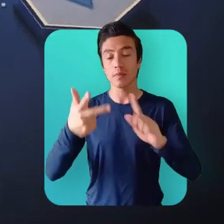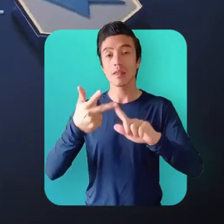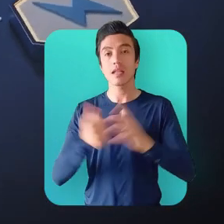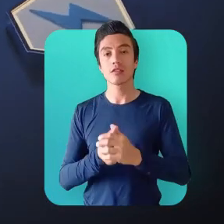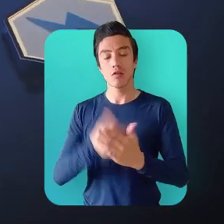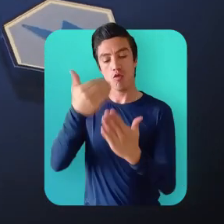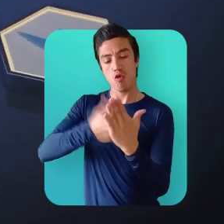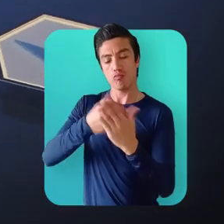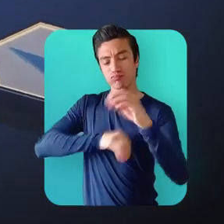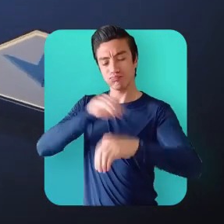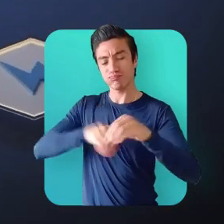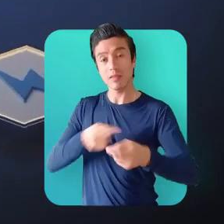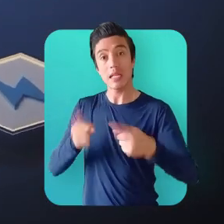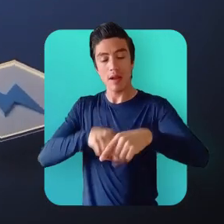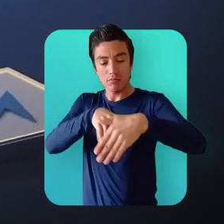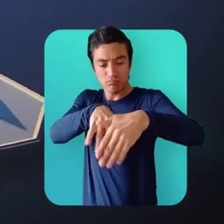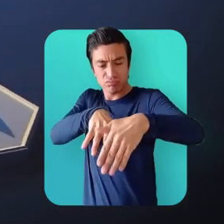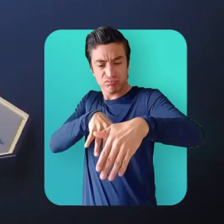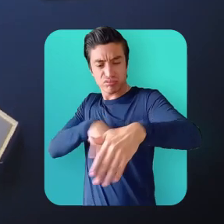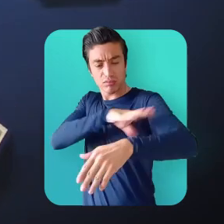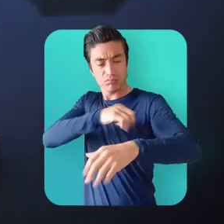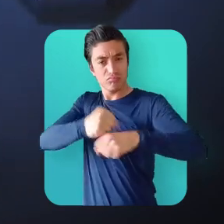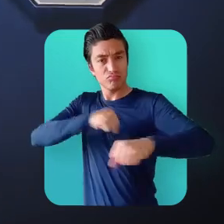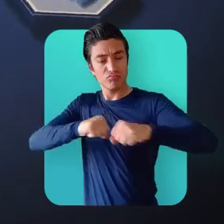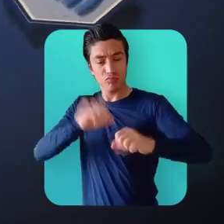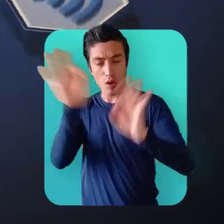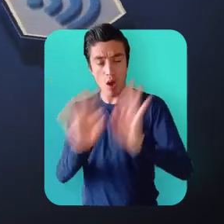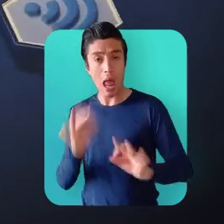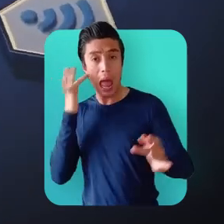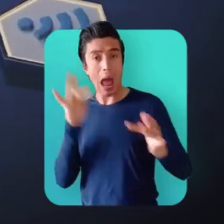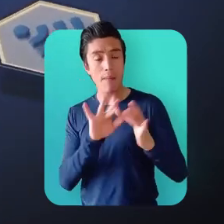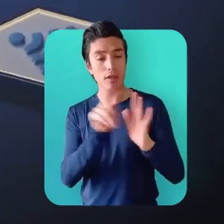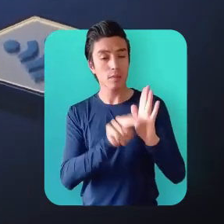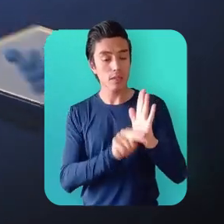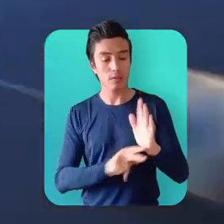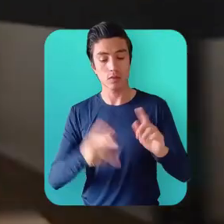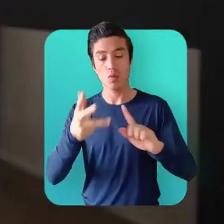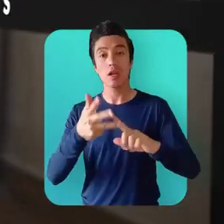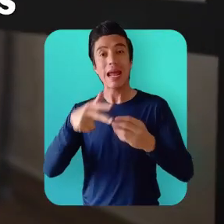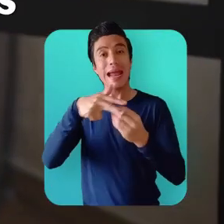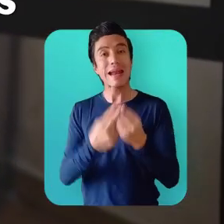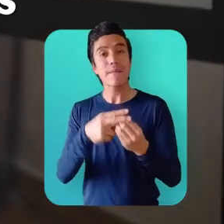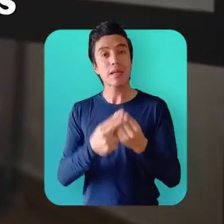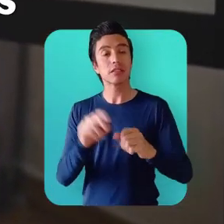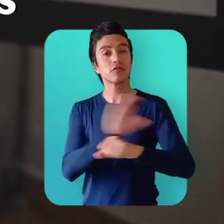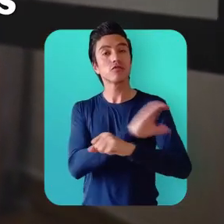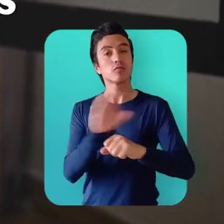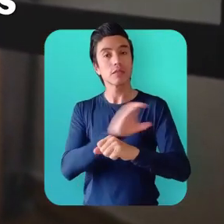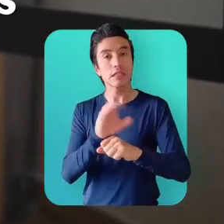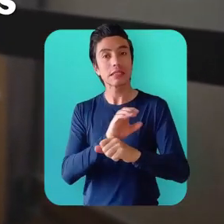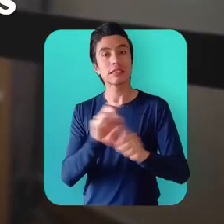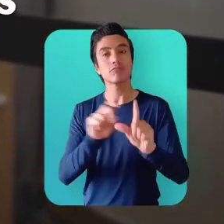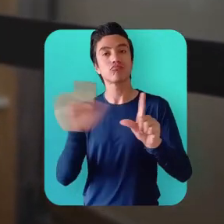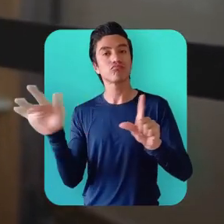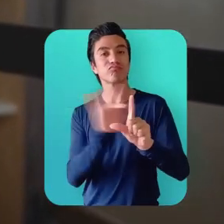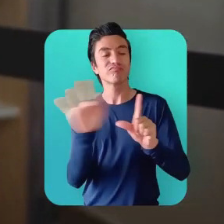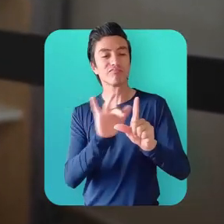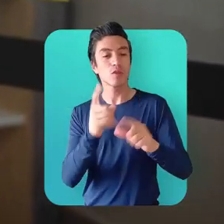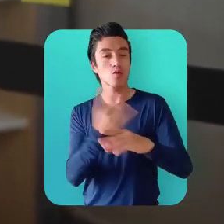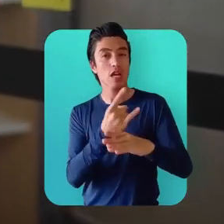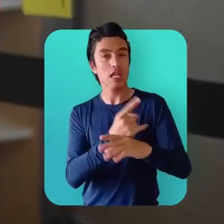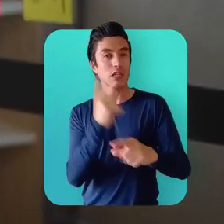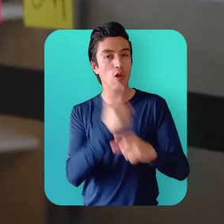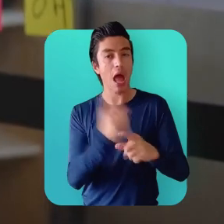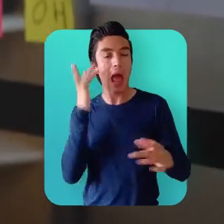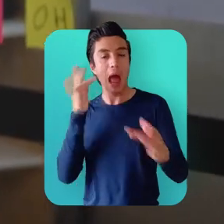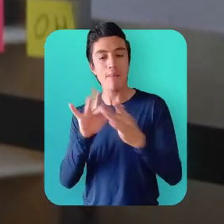estratégicos, elaborar documentos y organizar archivos de gestión de acuerdo a la normativa, operar herramientas informáticas y digitales de acuerdo